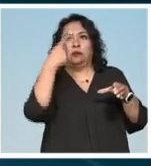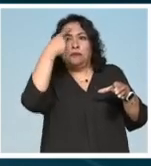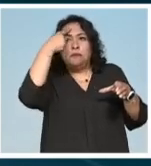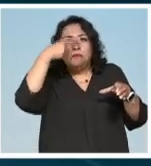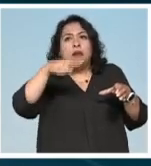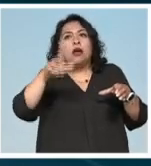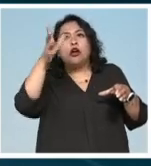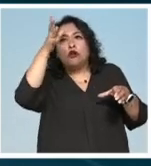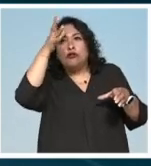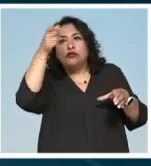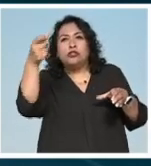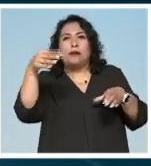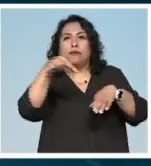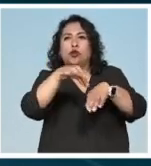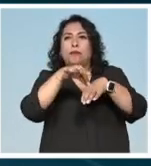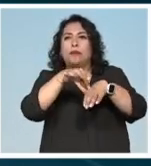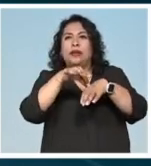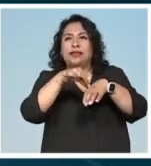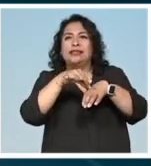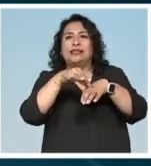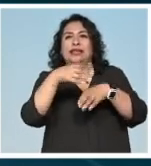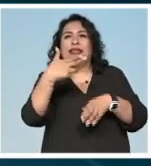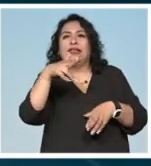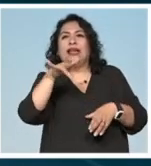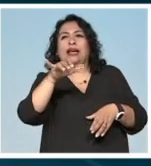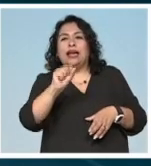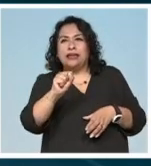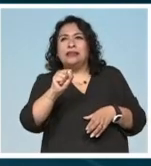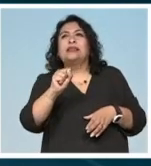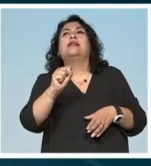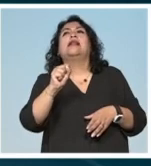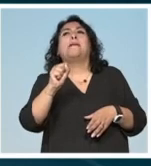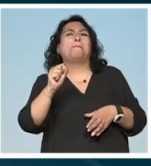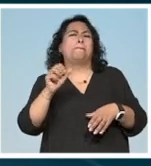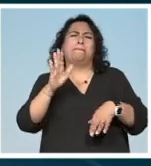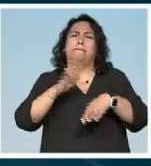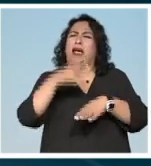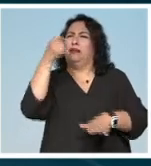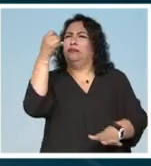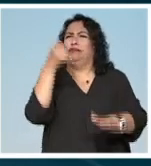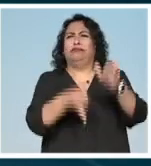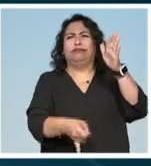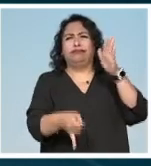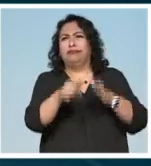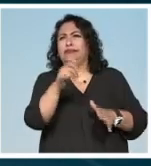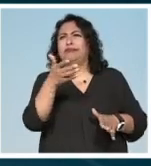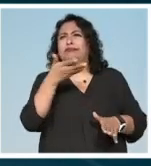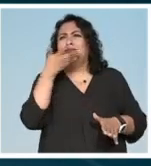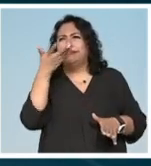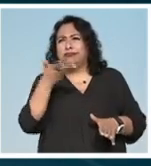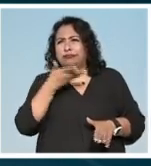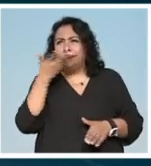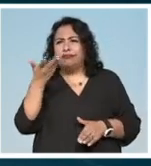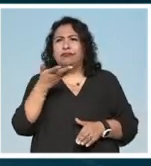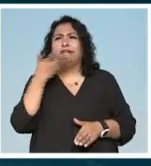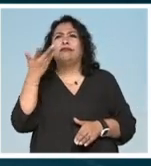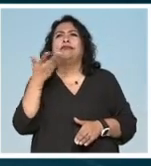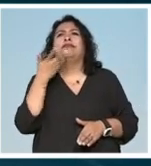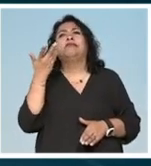el concepto de presencia de Hans-Ulrich Gumbrecht rebasara ese hábito